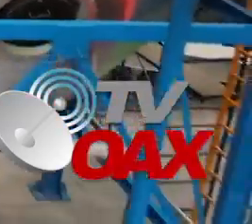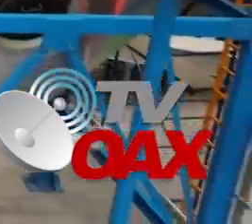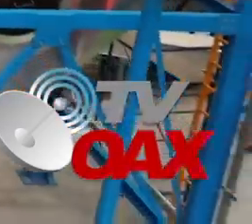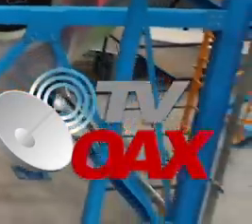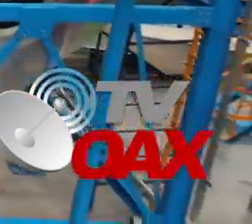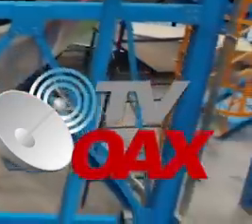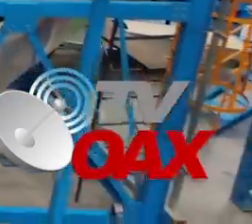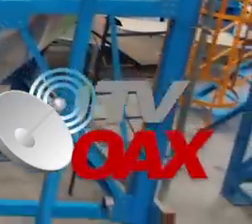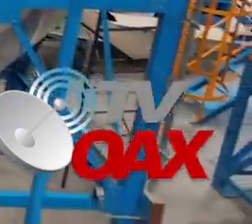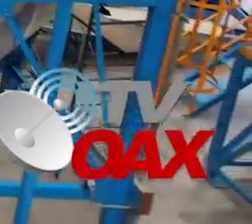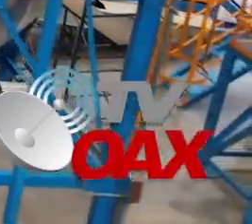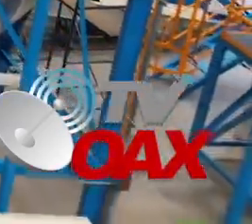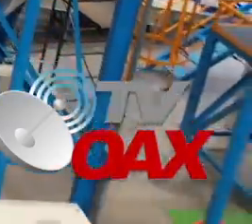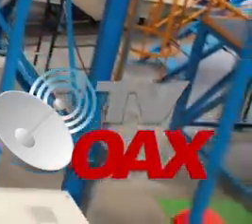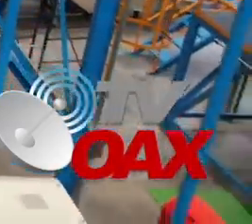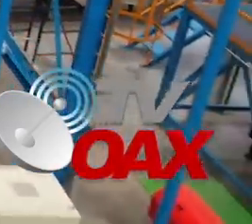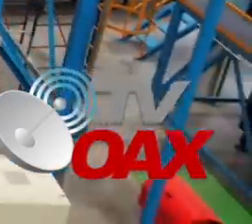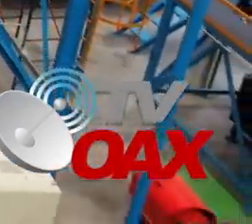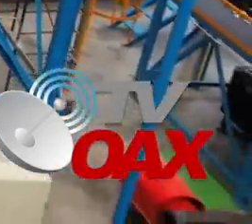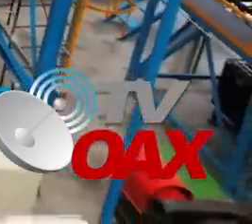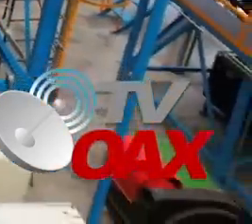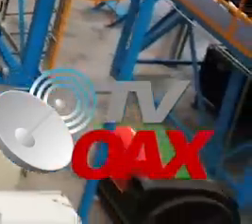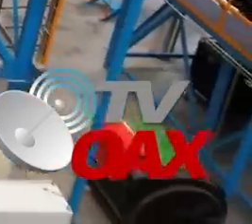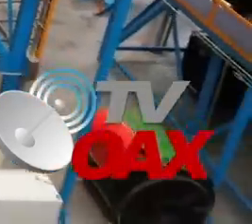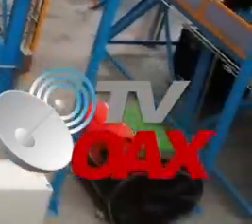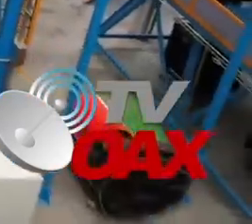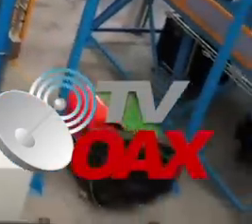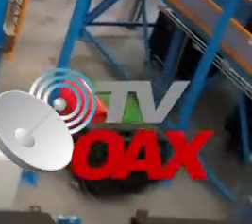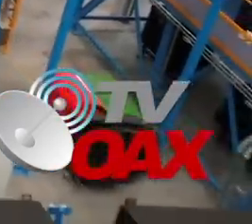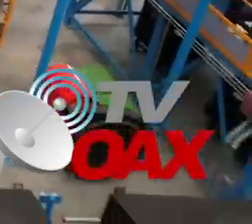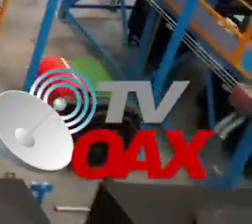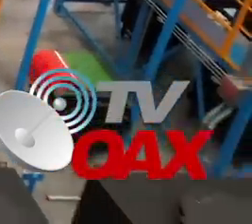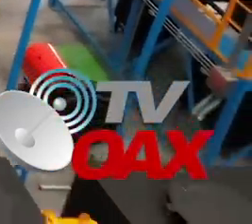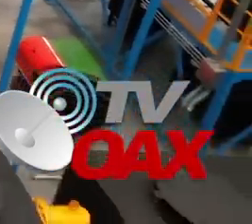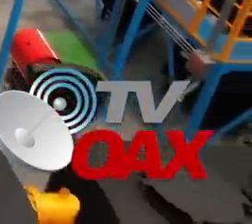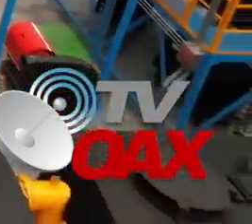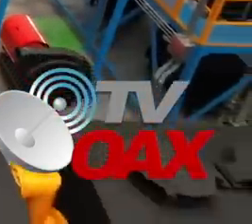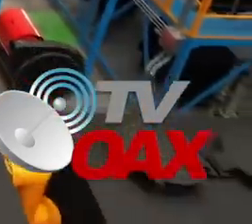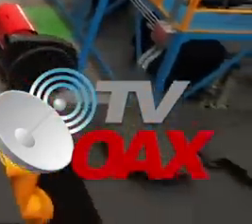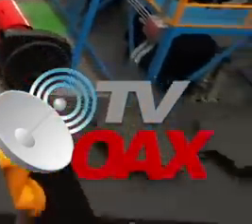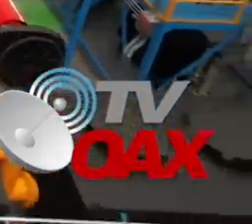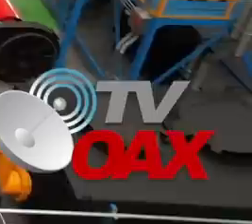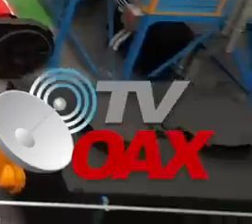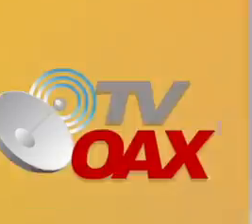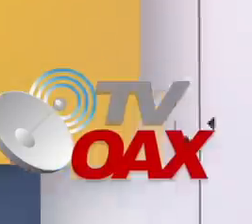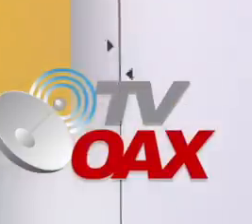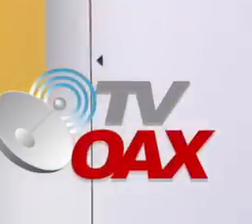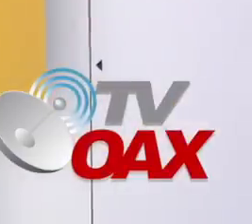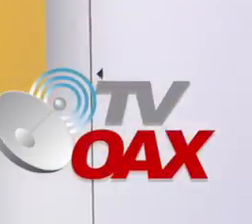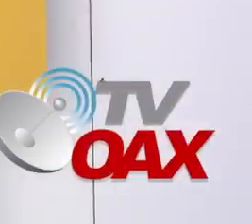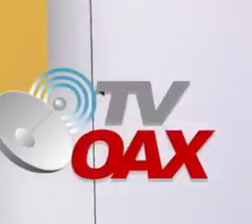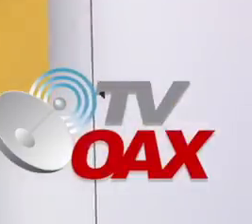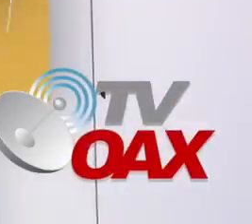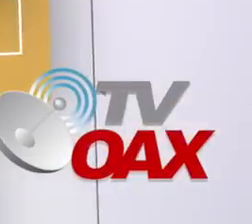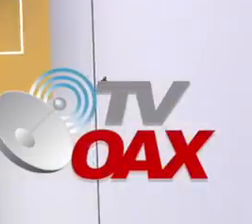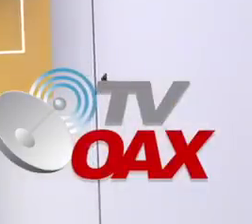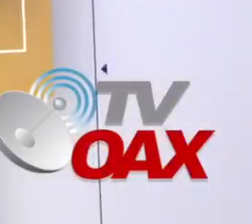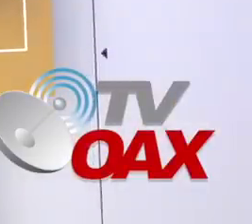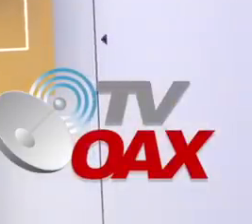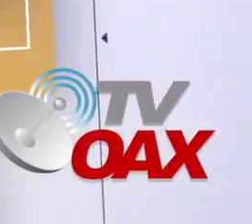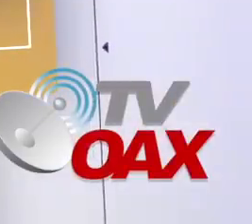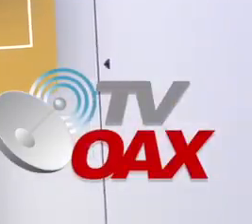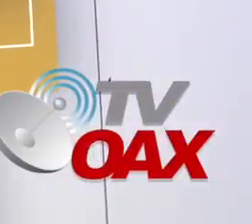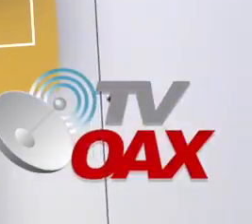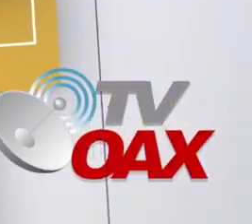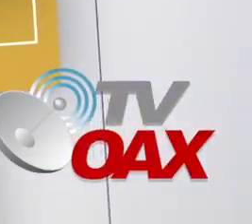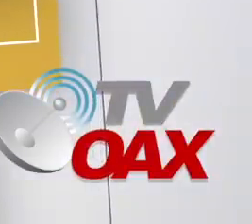que ayudará a reducir la emisión de gases de efecto invernadero. Este proyecto, desarrollado de